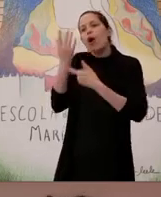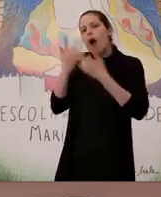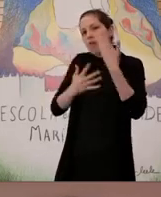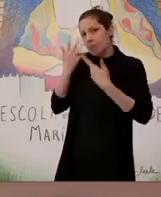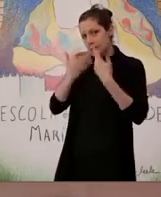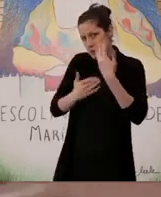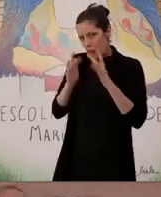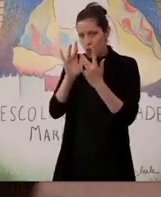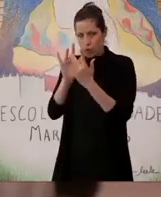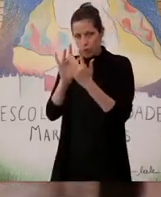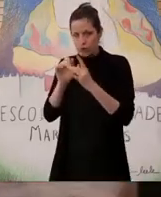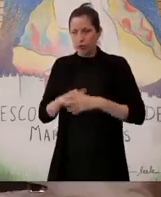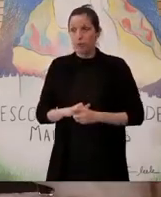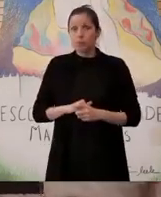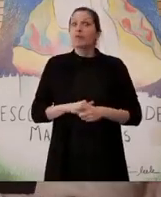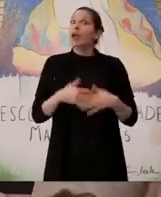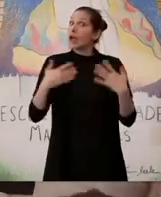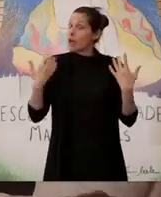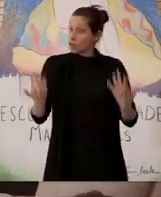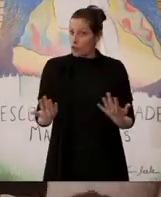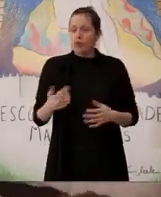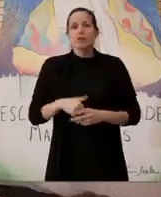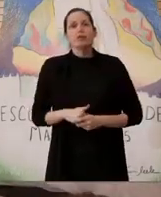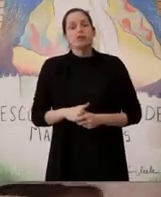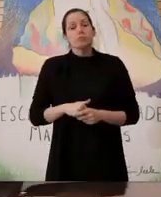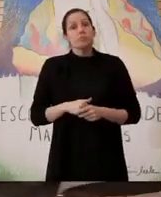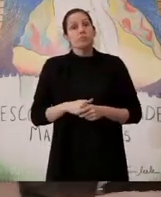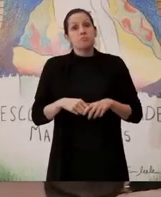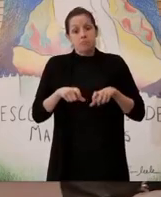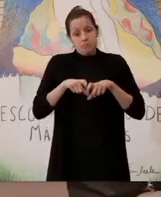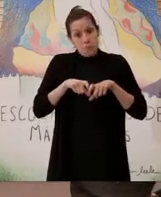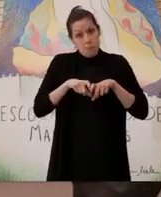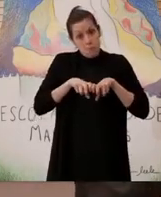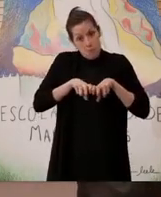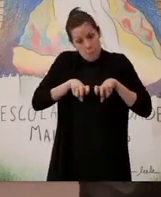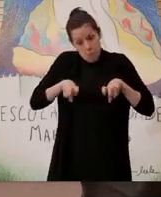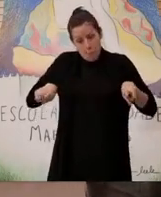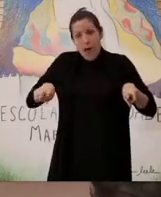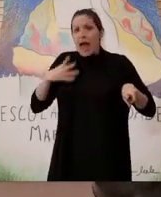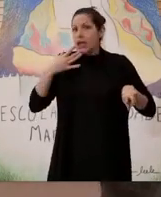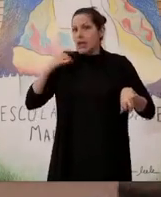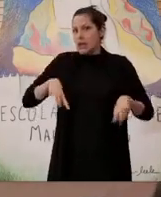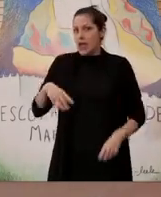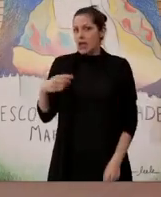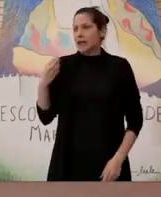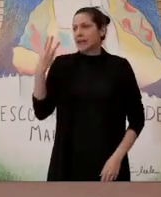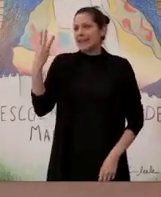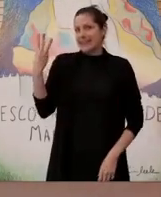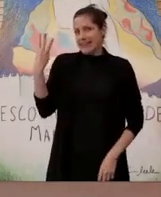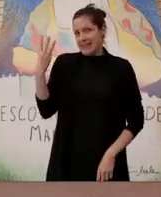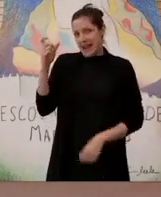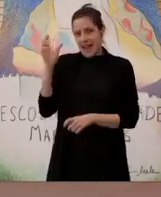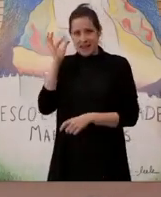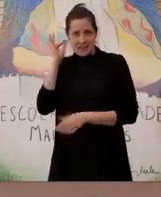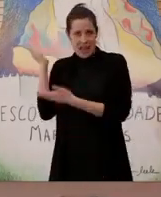abordar esta temática contamos enanos a mesa con tres convidadas con una trayectoria bastante